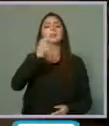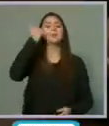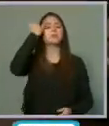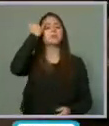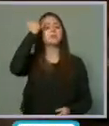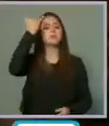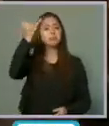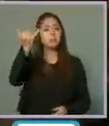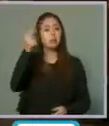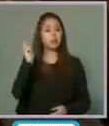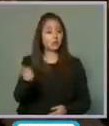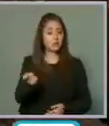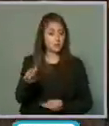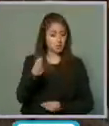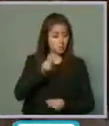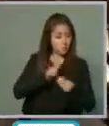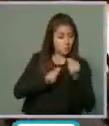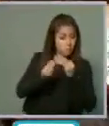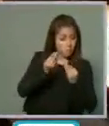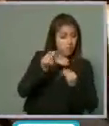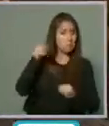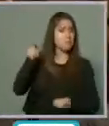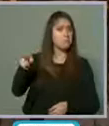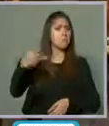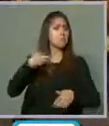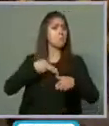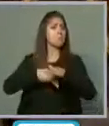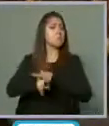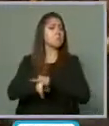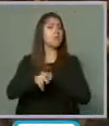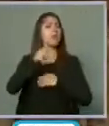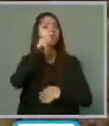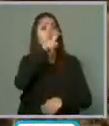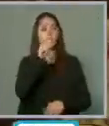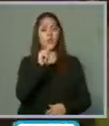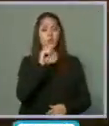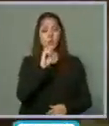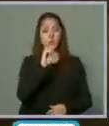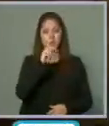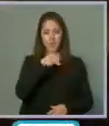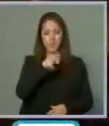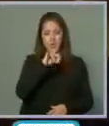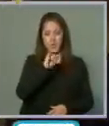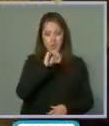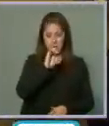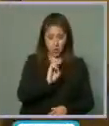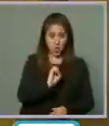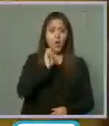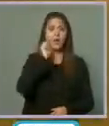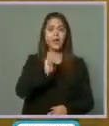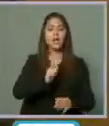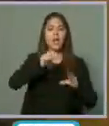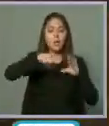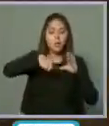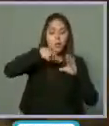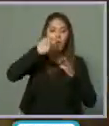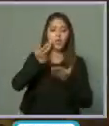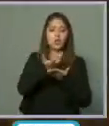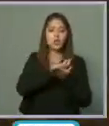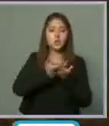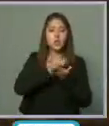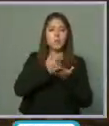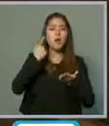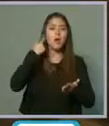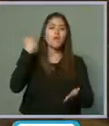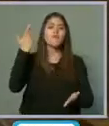los alimentos, está bien visto en Tokio sorber las sopas, ¿no? Sí, Los fideos de la sopa el poco a ramen. poco y